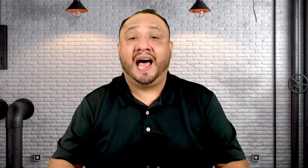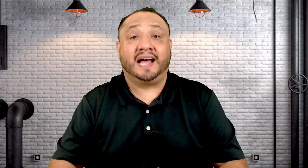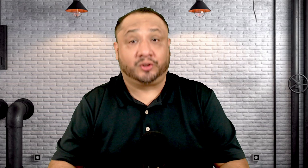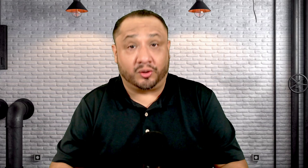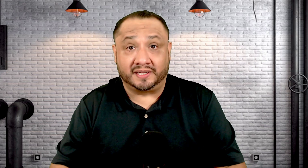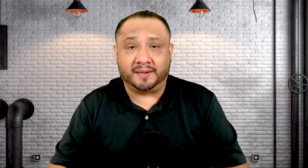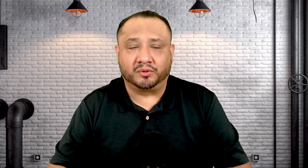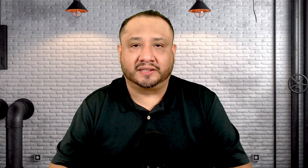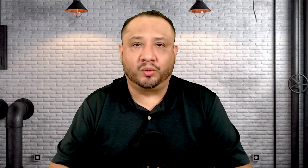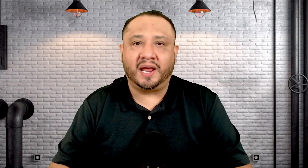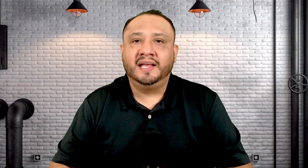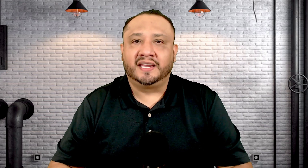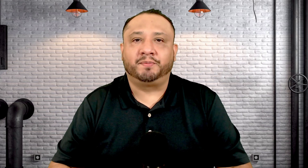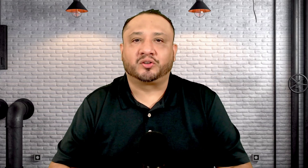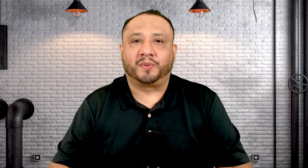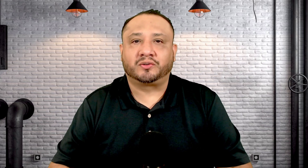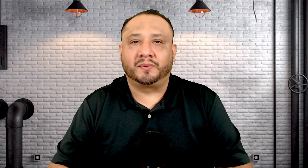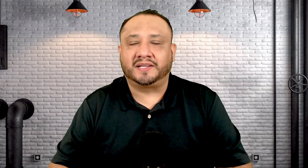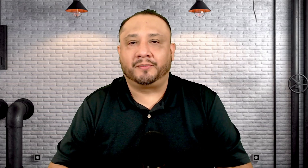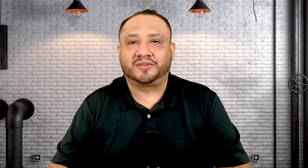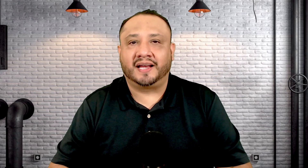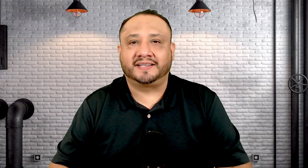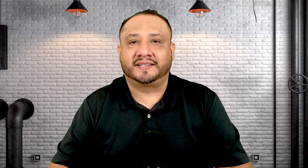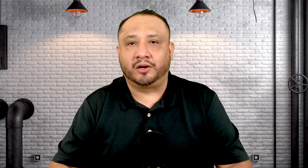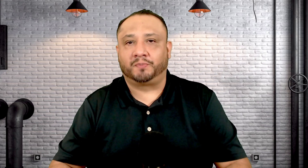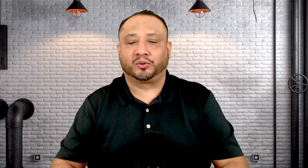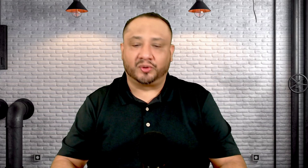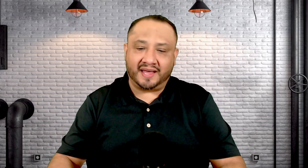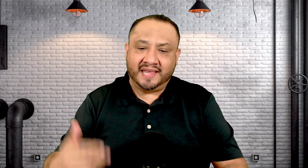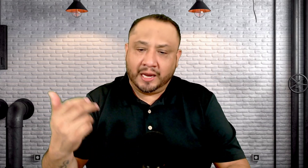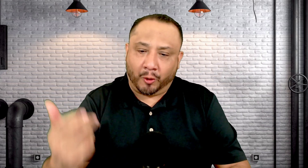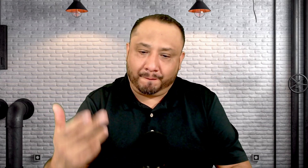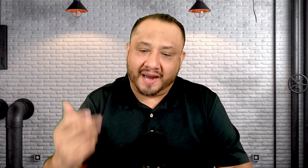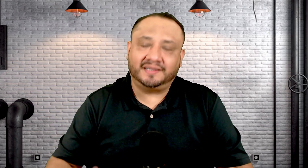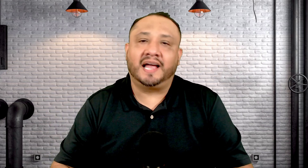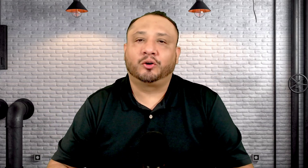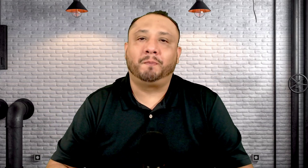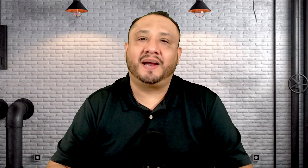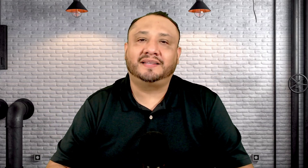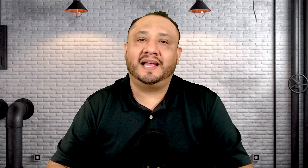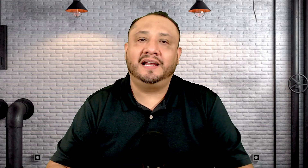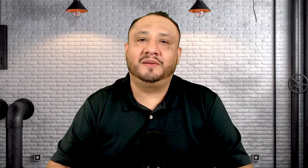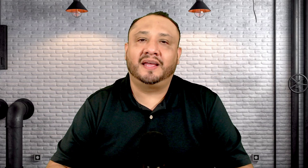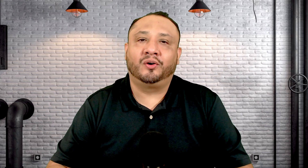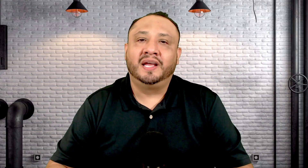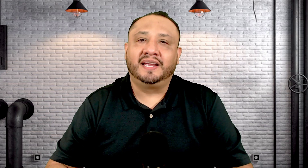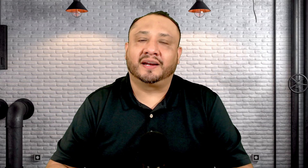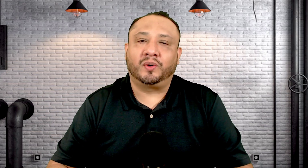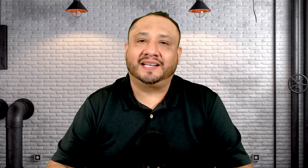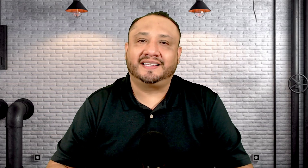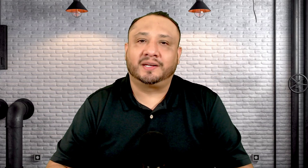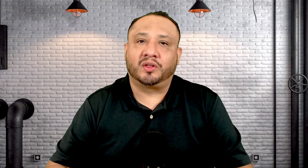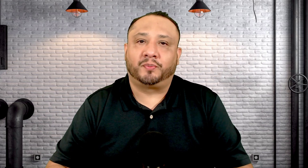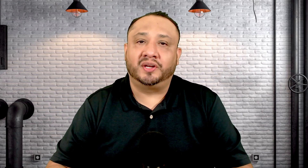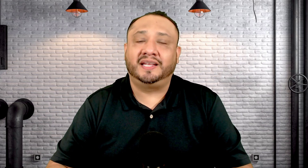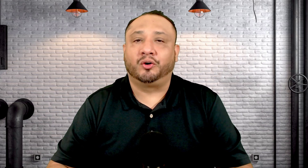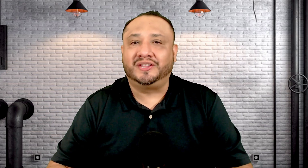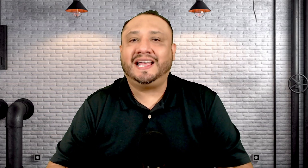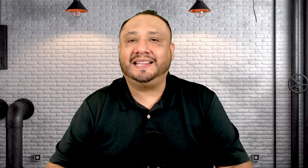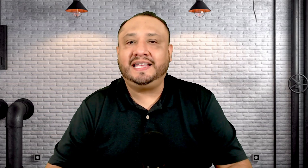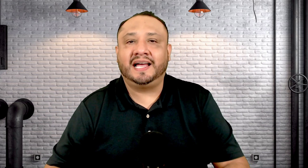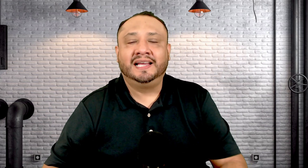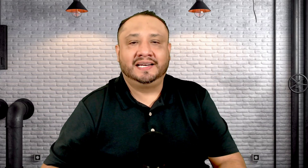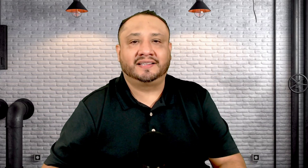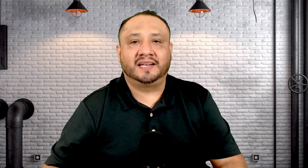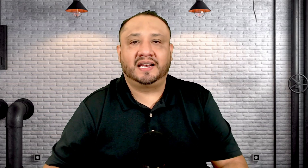todos, a todos les damos lectura, y por supuesto lo invitamos a que si tienen la oportunidad, comparta el video, y recuerde que este ruedo político